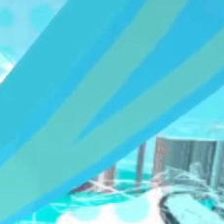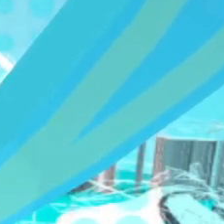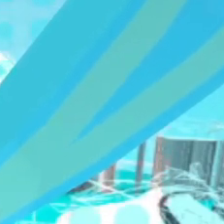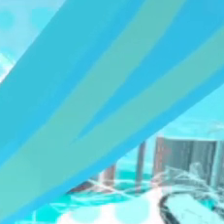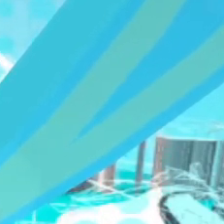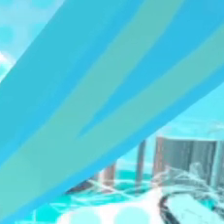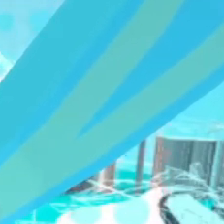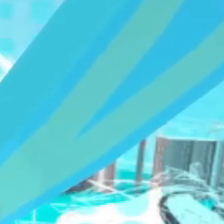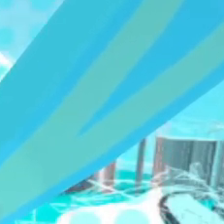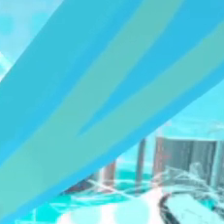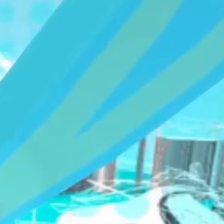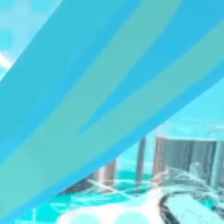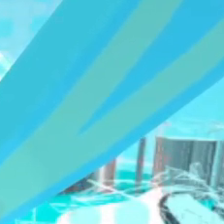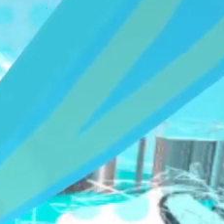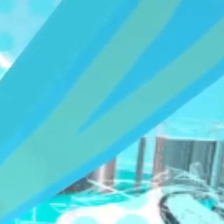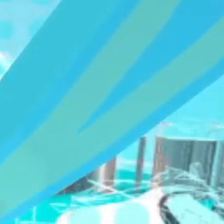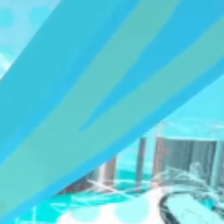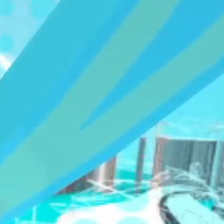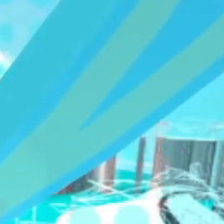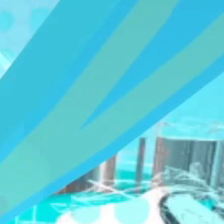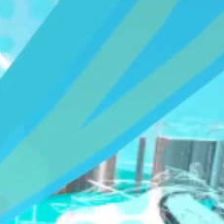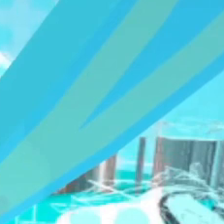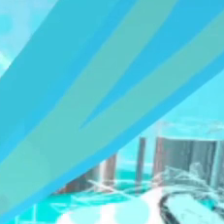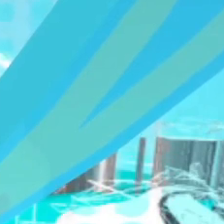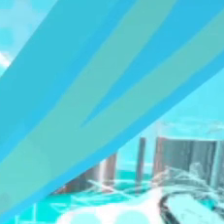614 colones con 59 céntimos.